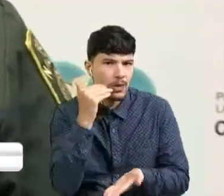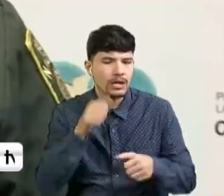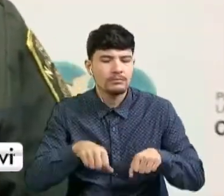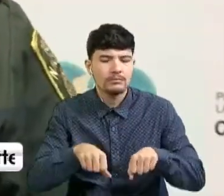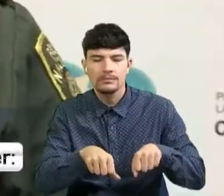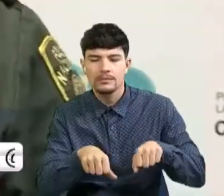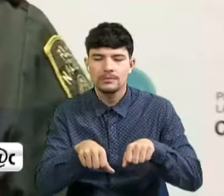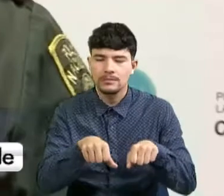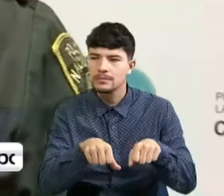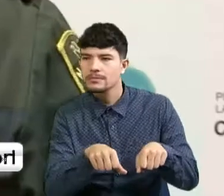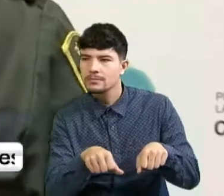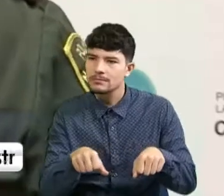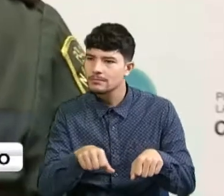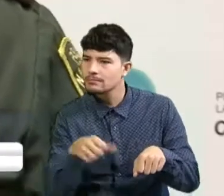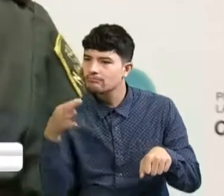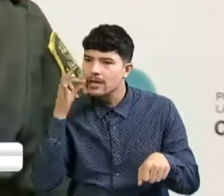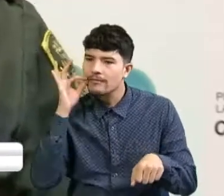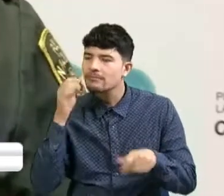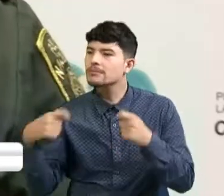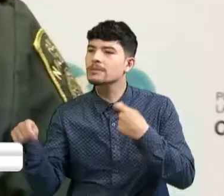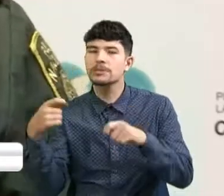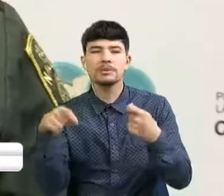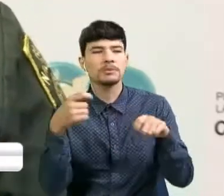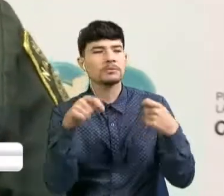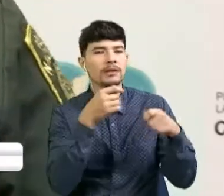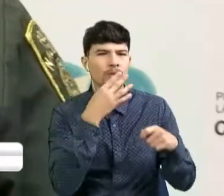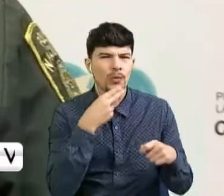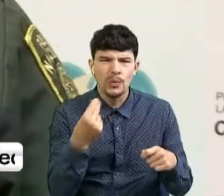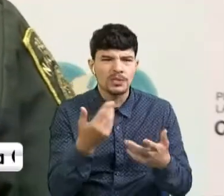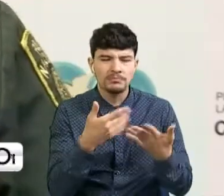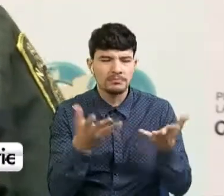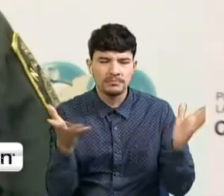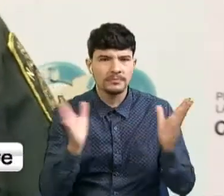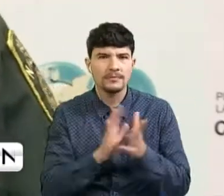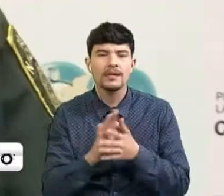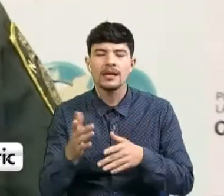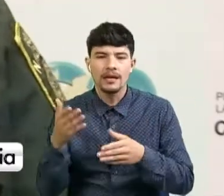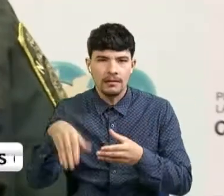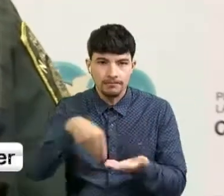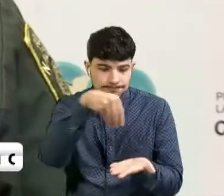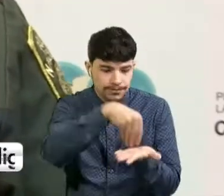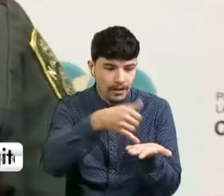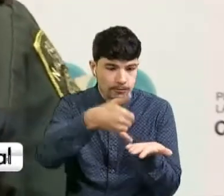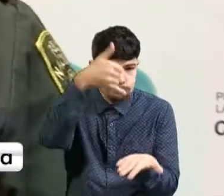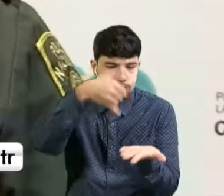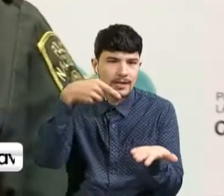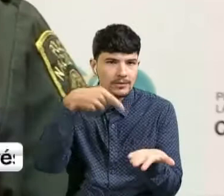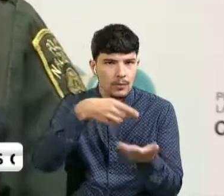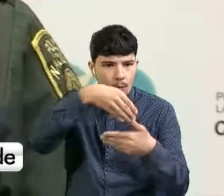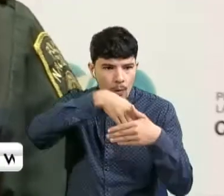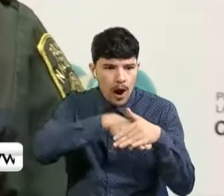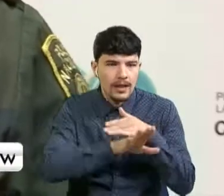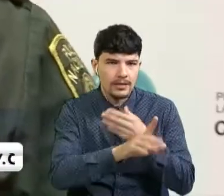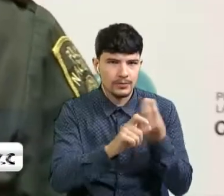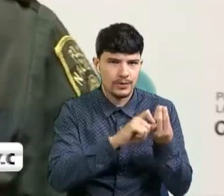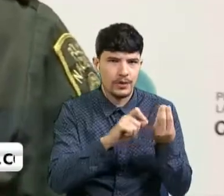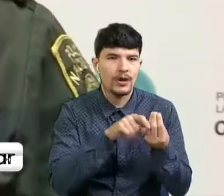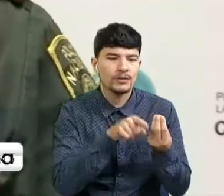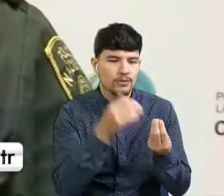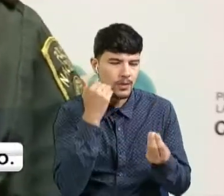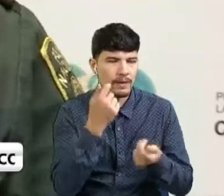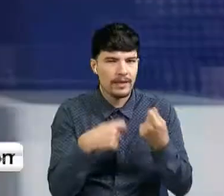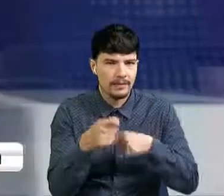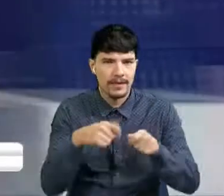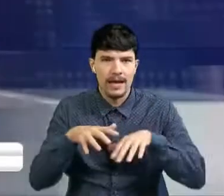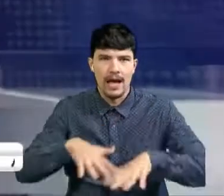para hacer ventas ambulantes de dulces y otros elementos y en su interior o allí ya ha camuflado los estupefacientes que en vendía